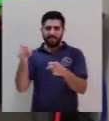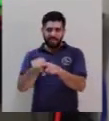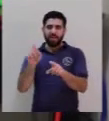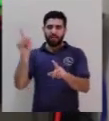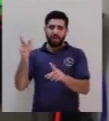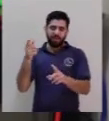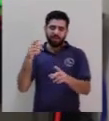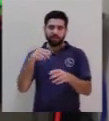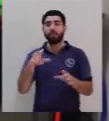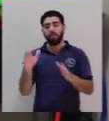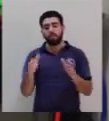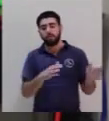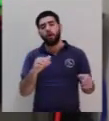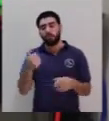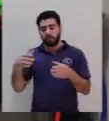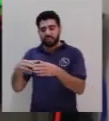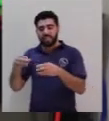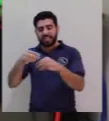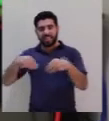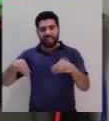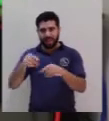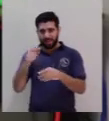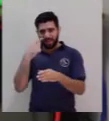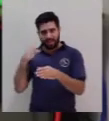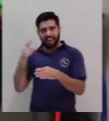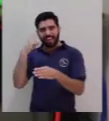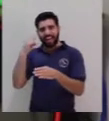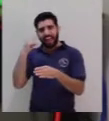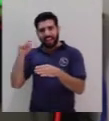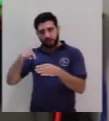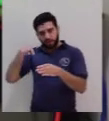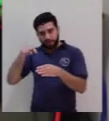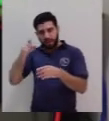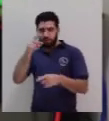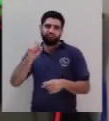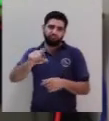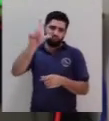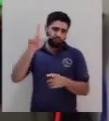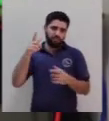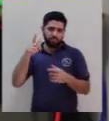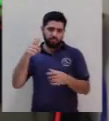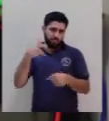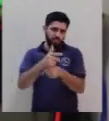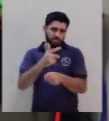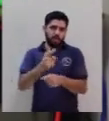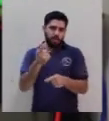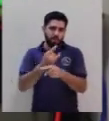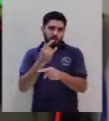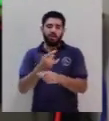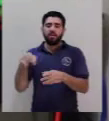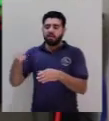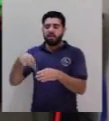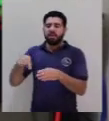tierra tierra fértil o tierra negra que conocemos, que es la que normalmente usamos. Okay. Y